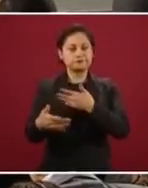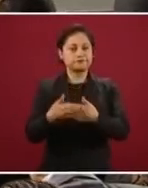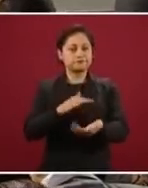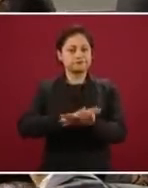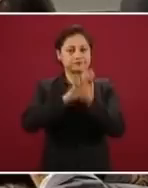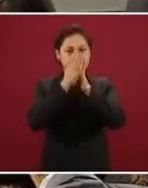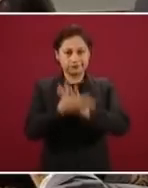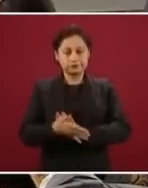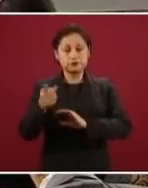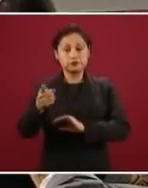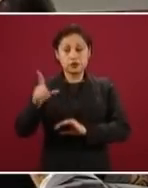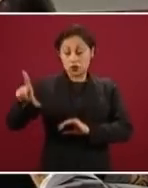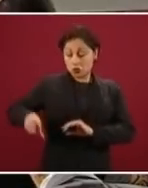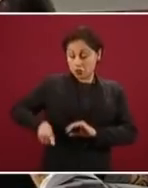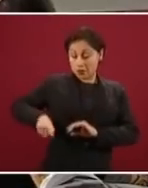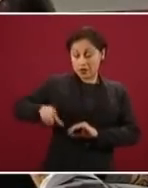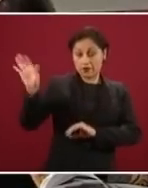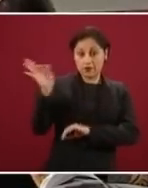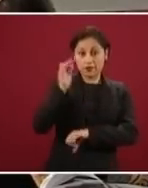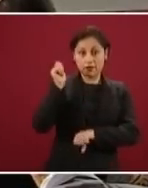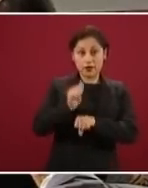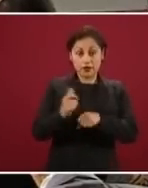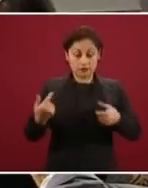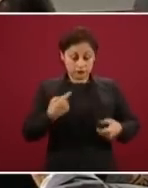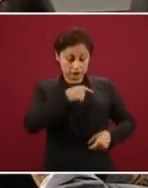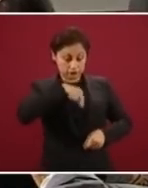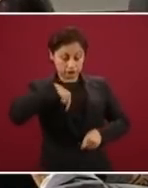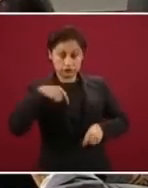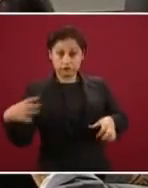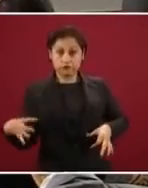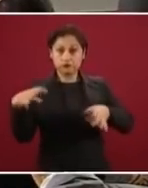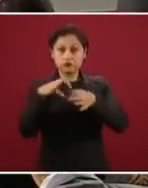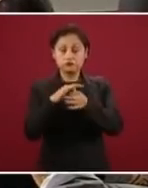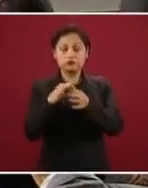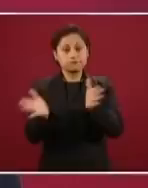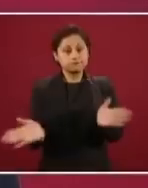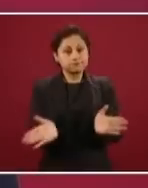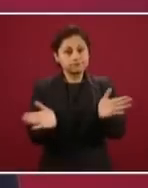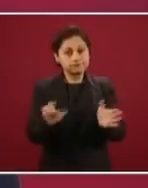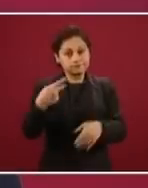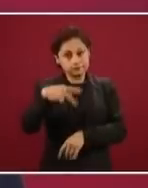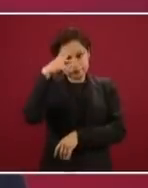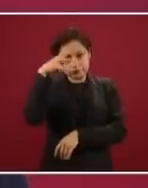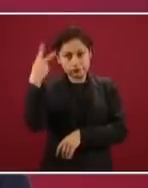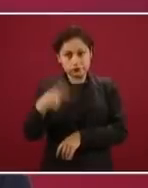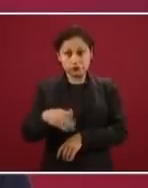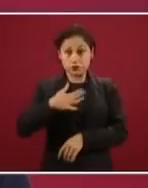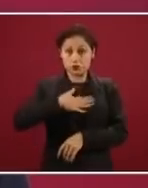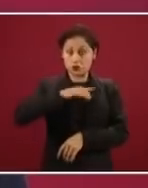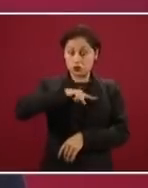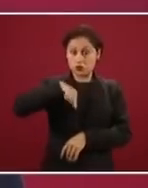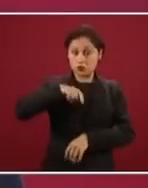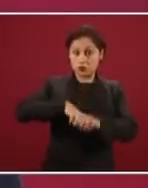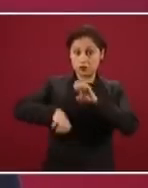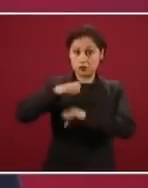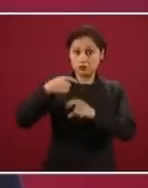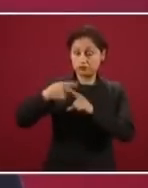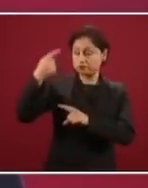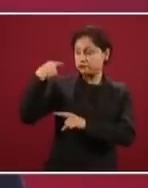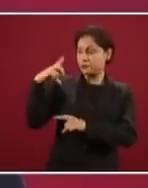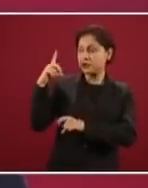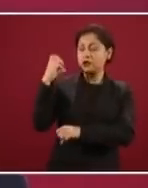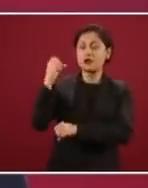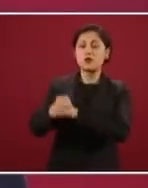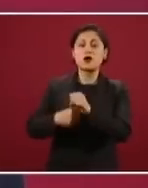federal contribuir a la transformación digital de este país marco se lleva 34 años comprometido con méxico siempre